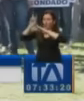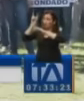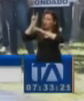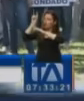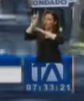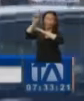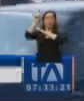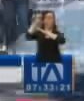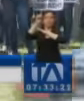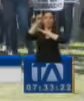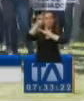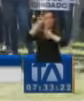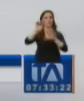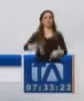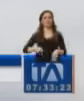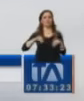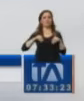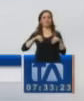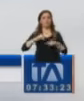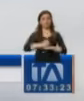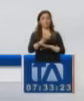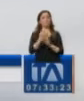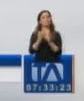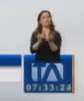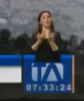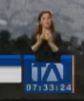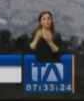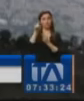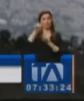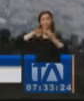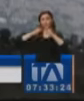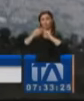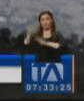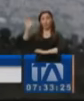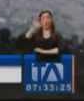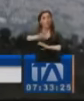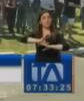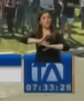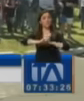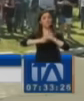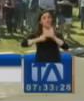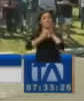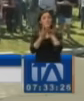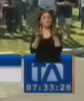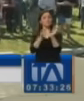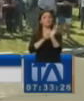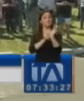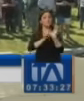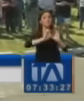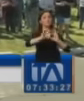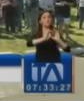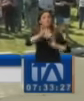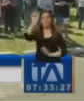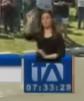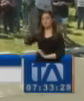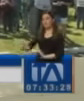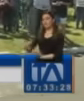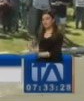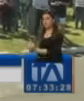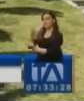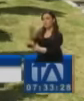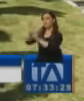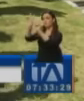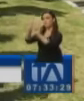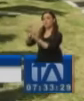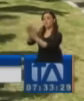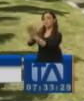Hoy en nuestro tema del día, las autoridades responden a la comunidad del condado y también conversaremos con un experto sobre la factibilidad